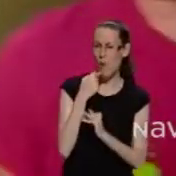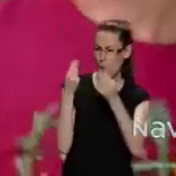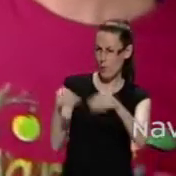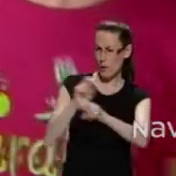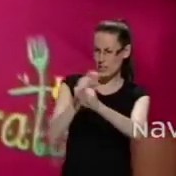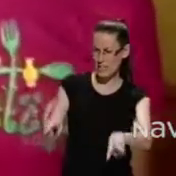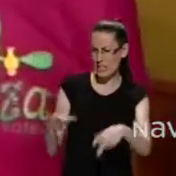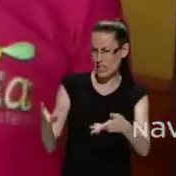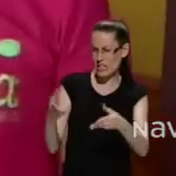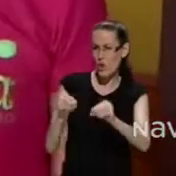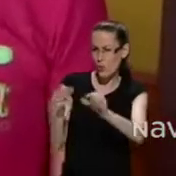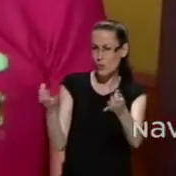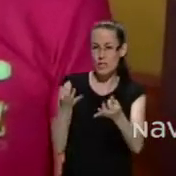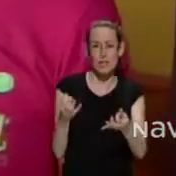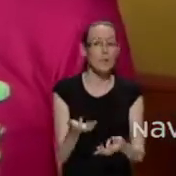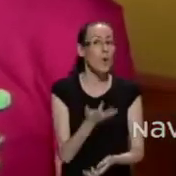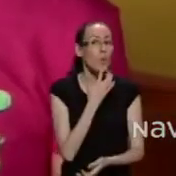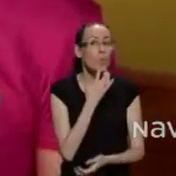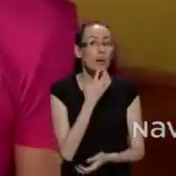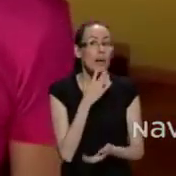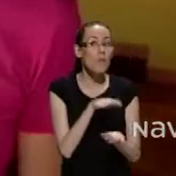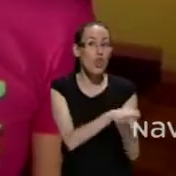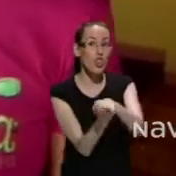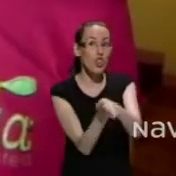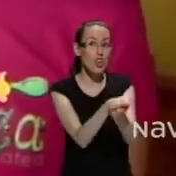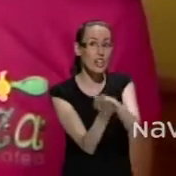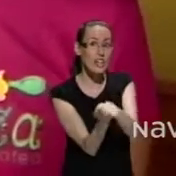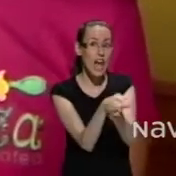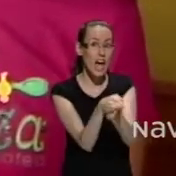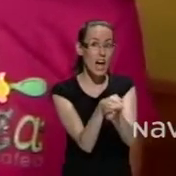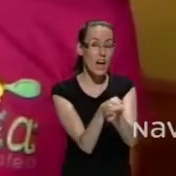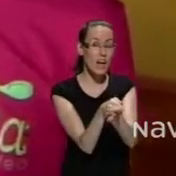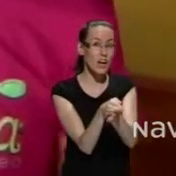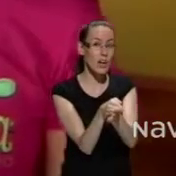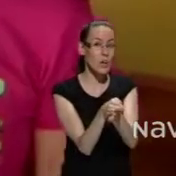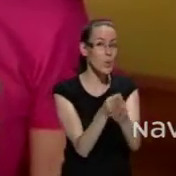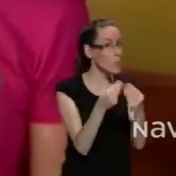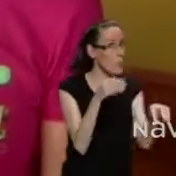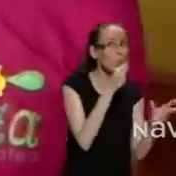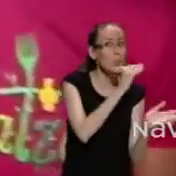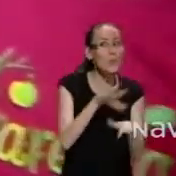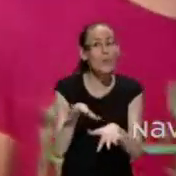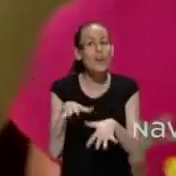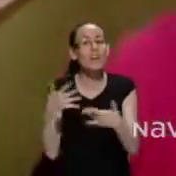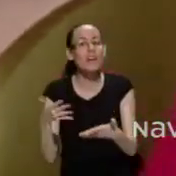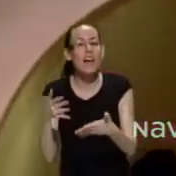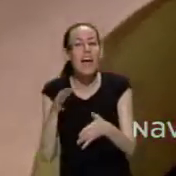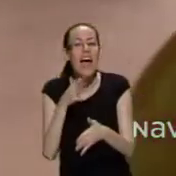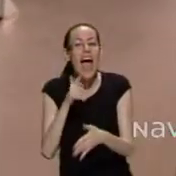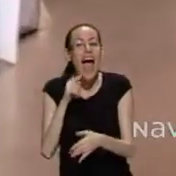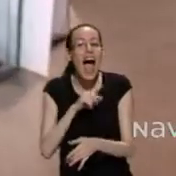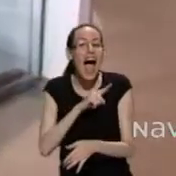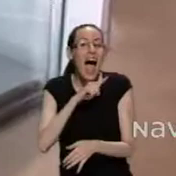utiliza? Pues mira, por ejemplo, en el caso de la tortilla de patata, como sustituto del huevo utilizamos la harina de garbanzo